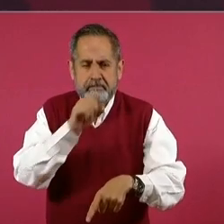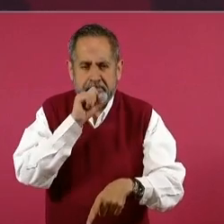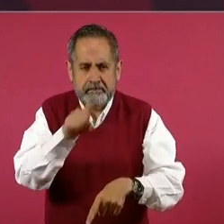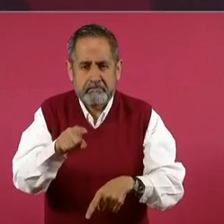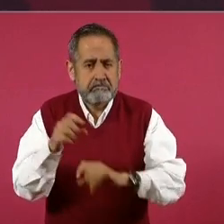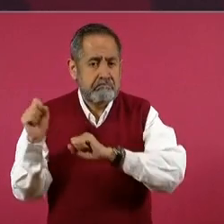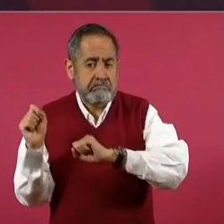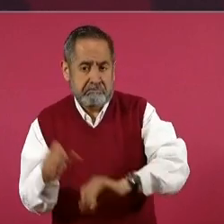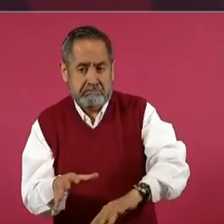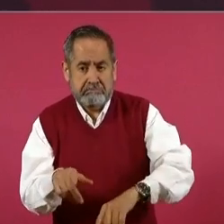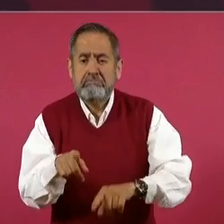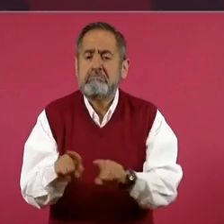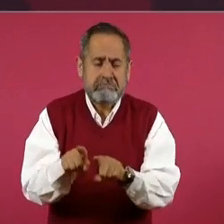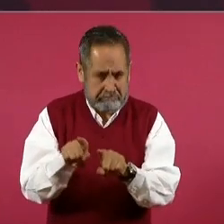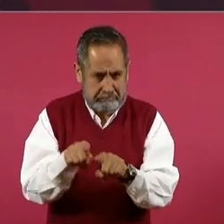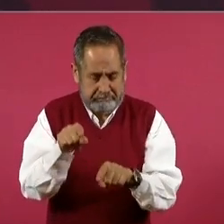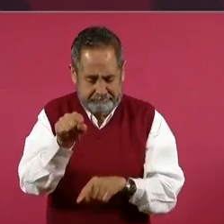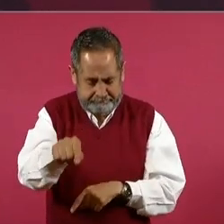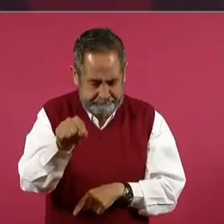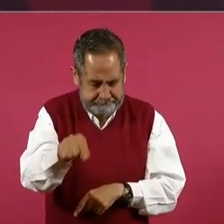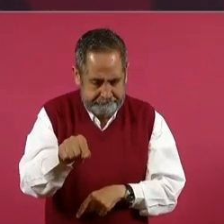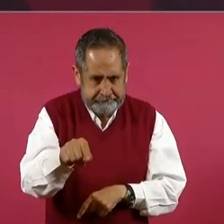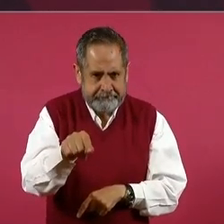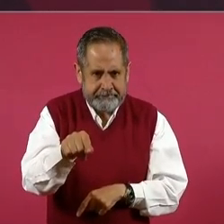también abandonada